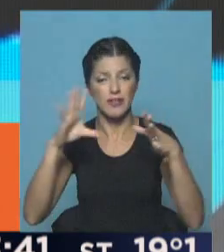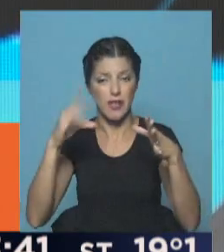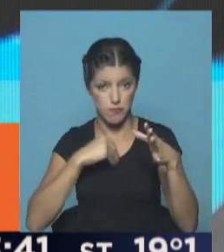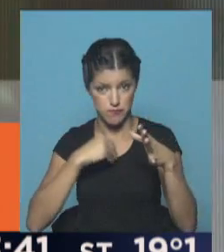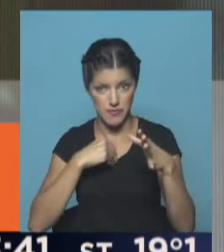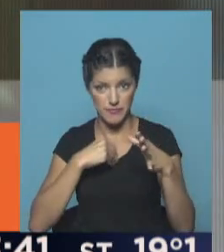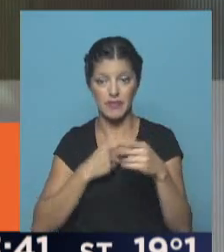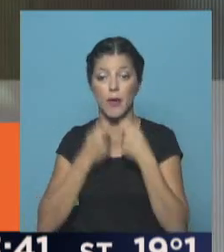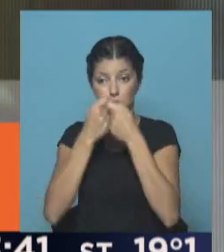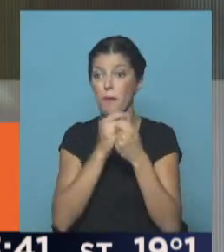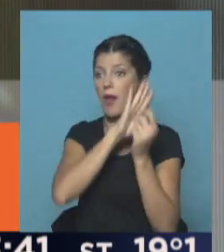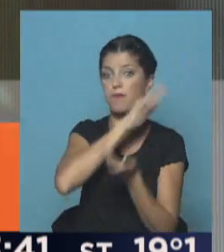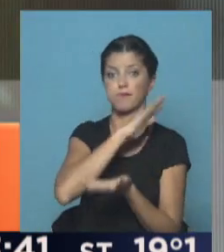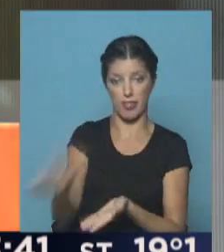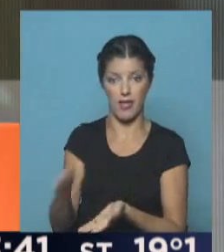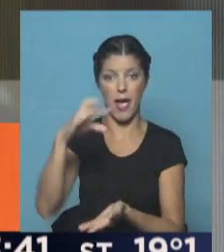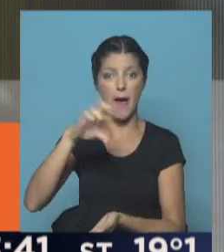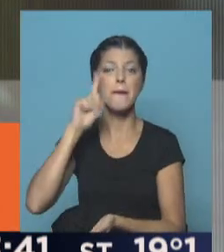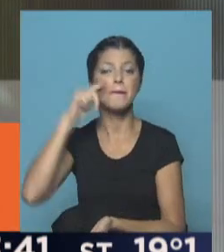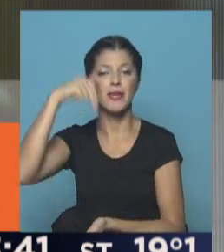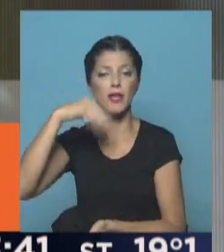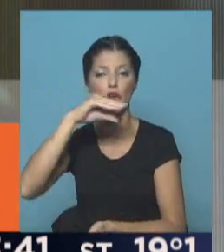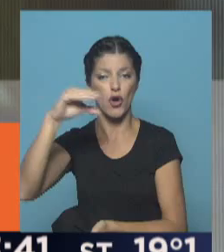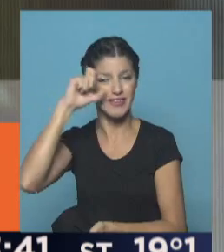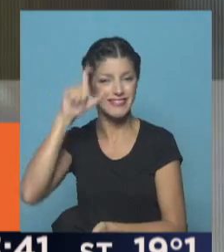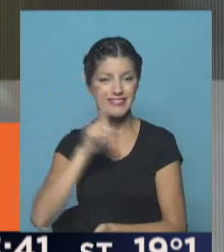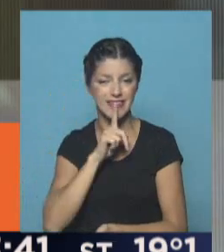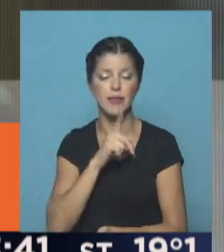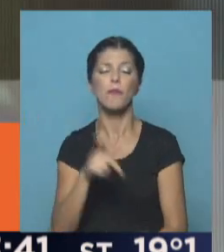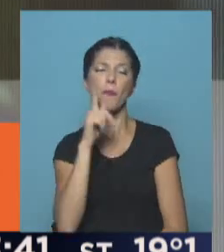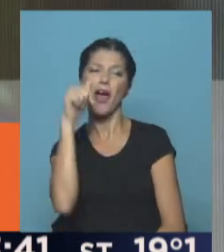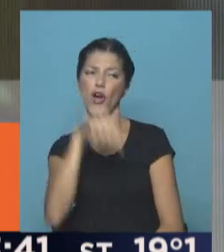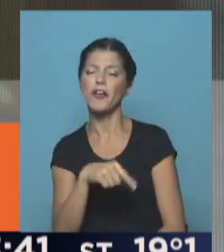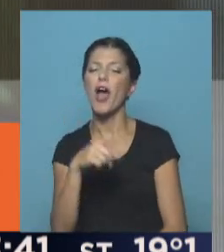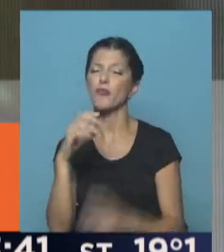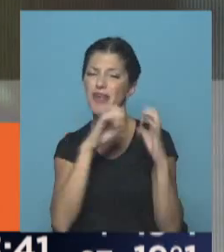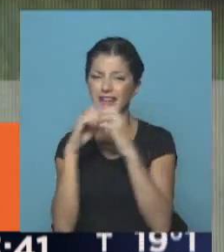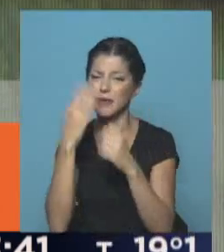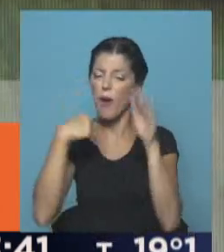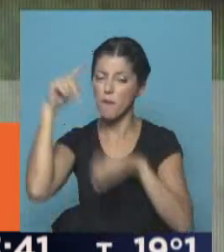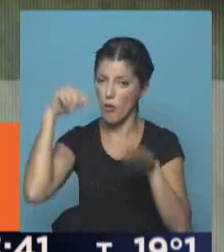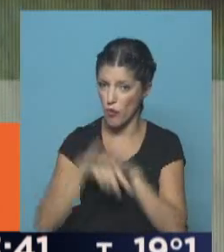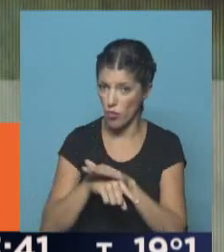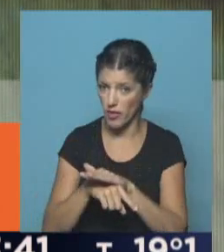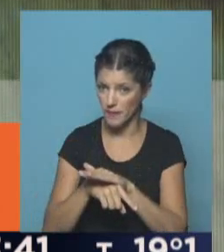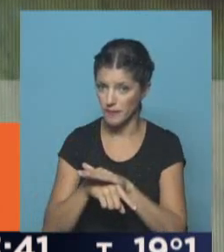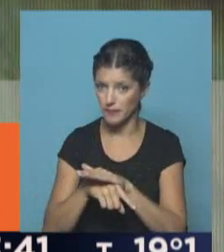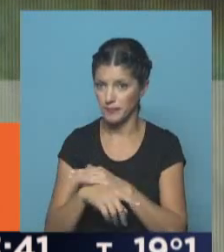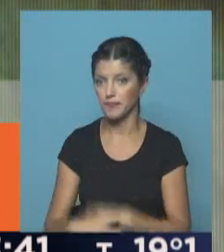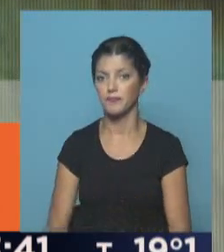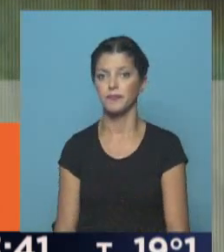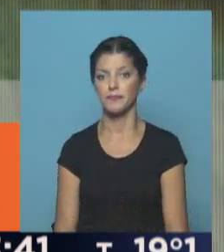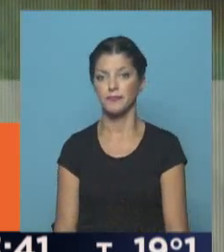pinochetista me parece que lo que estamos viendo como parte de una crisis de representación más profunda está atravesando chile es que éste clivaje que en el clivaje el gran